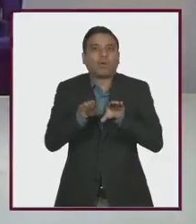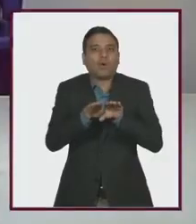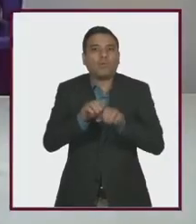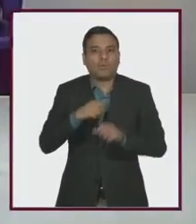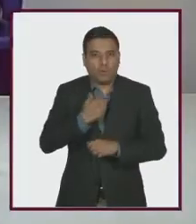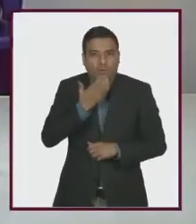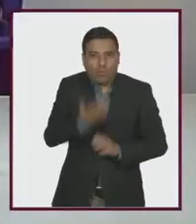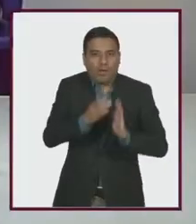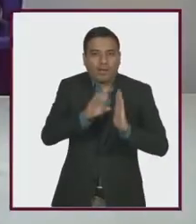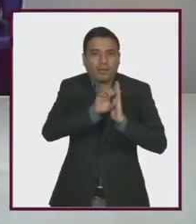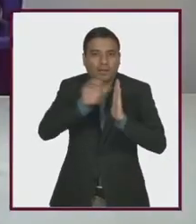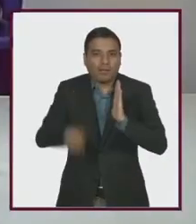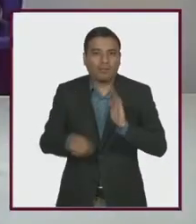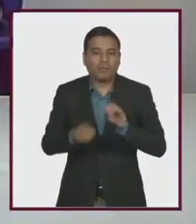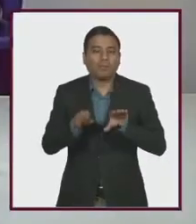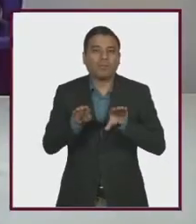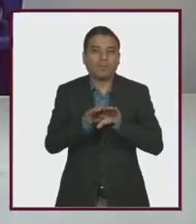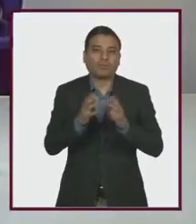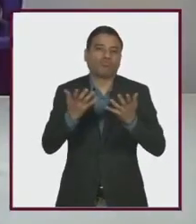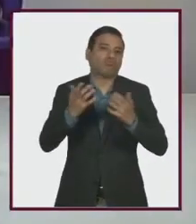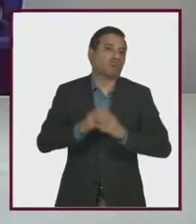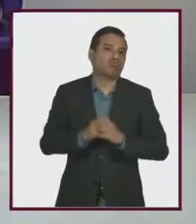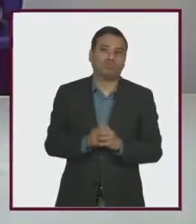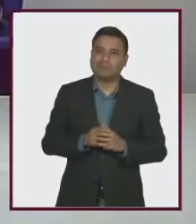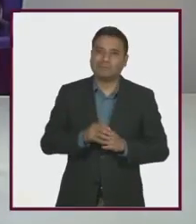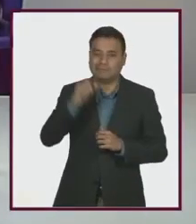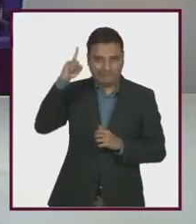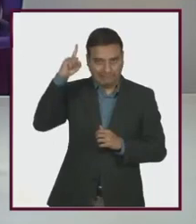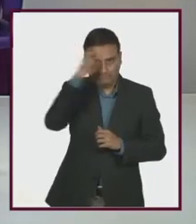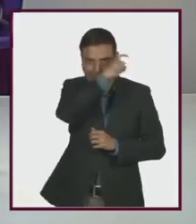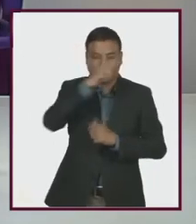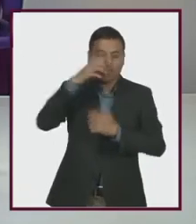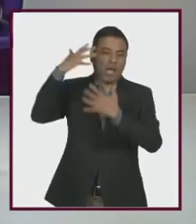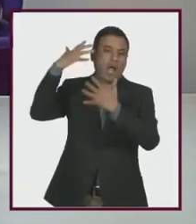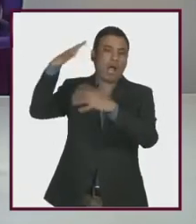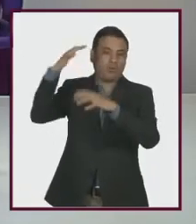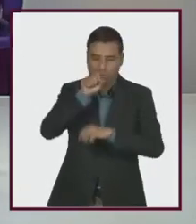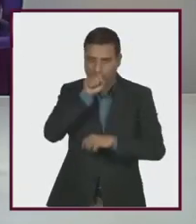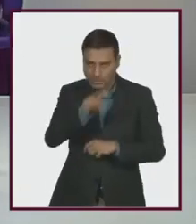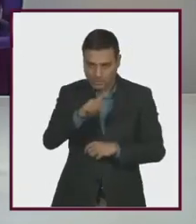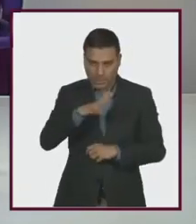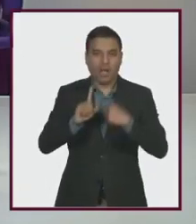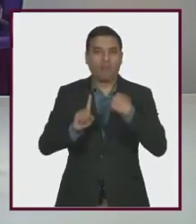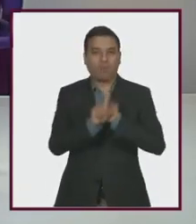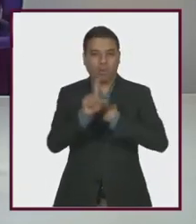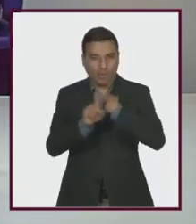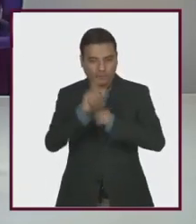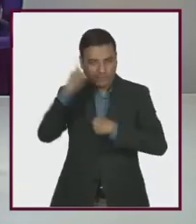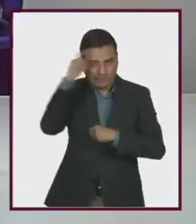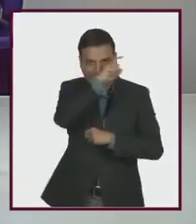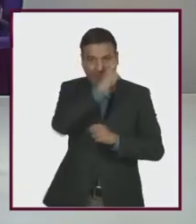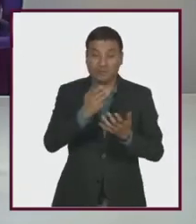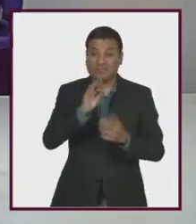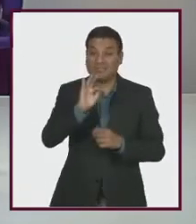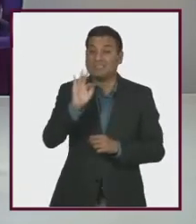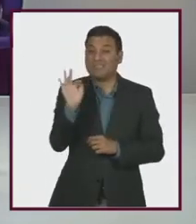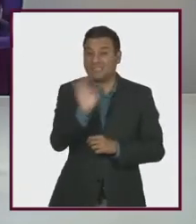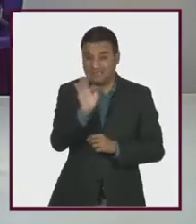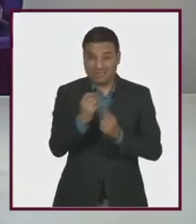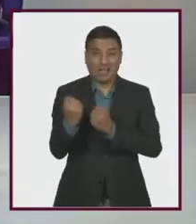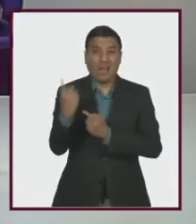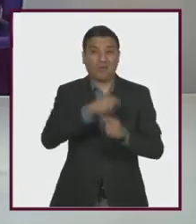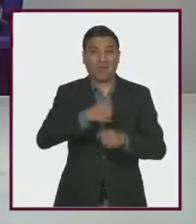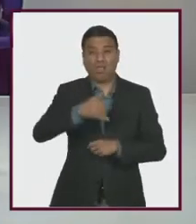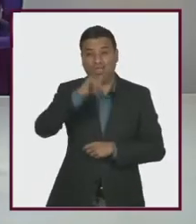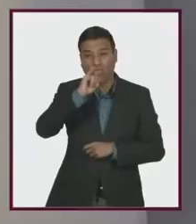es complejo porque como adultos también tenemos problemas y dificultades y entre ellas podemos tener un trastorno por consumo de alcohol,